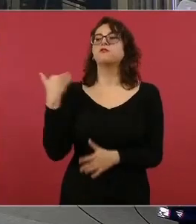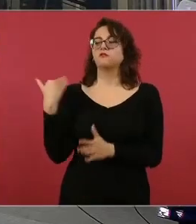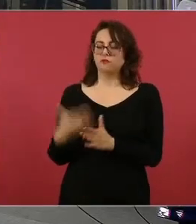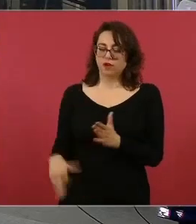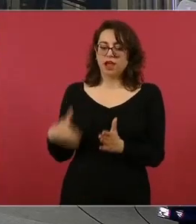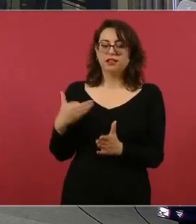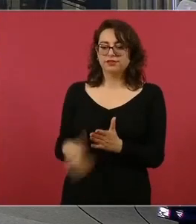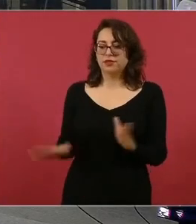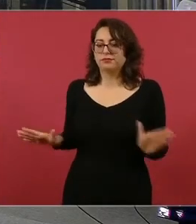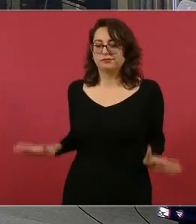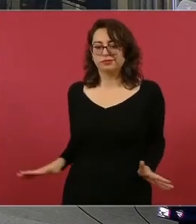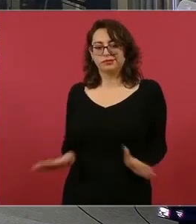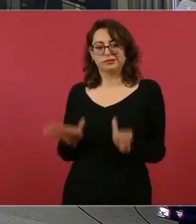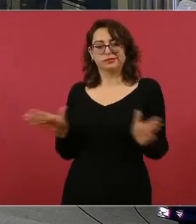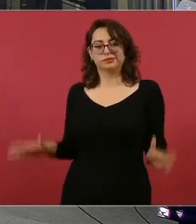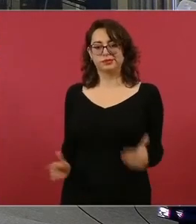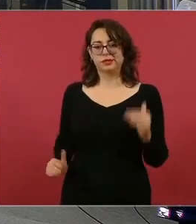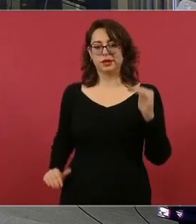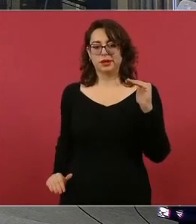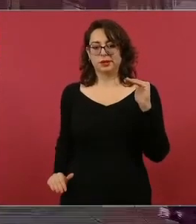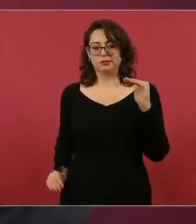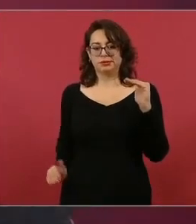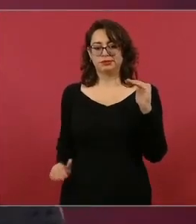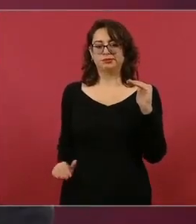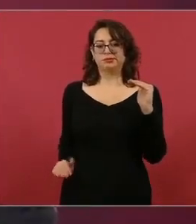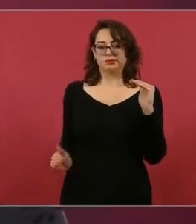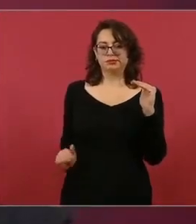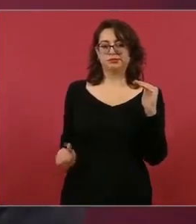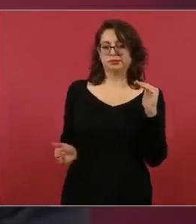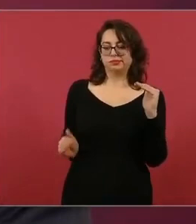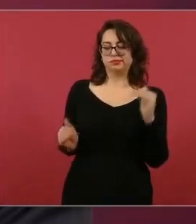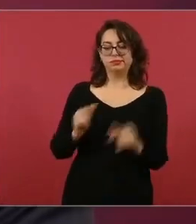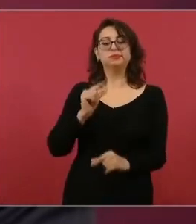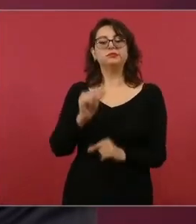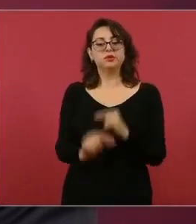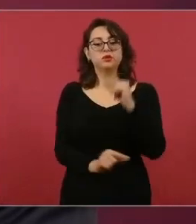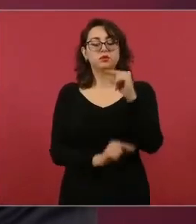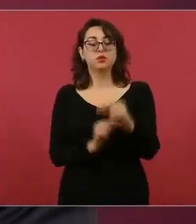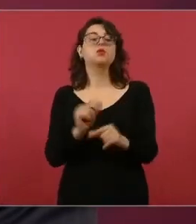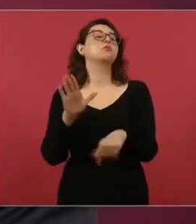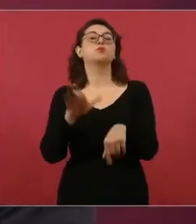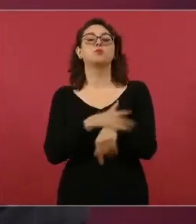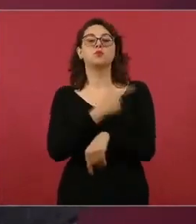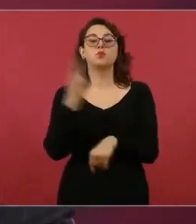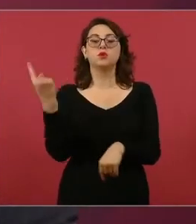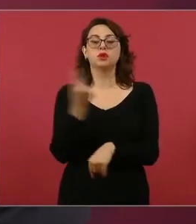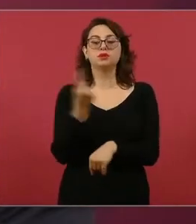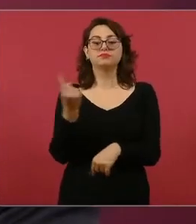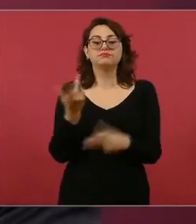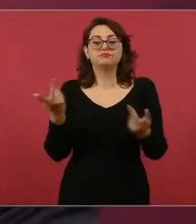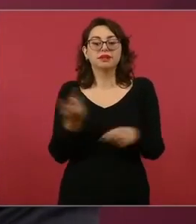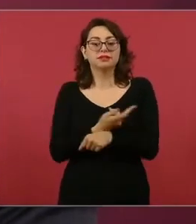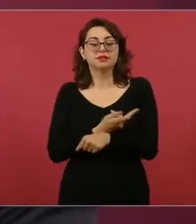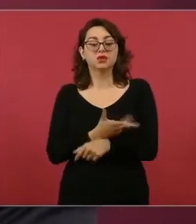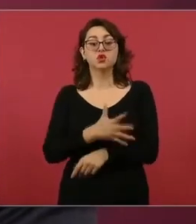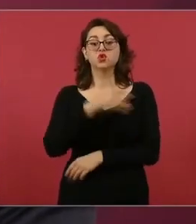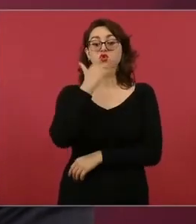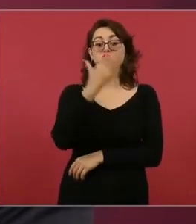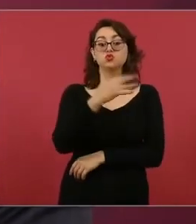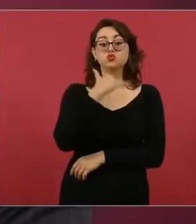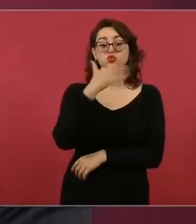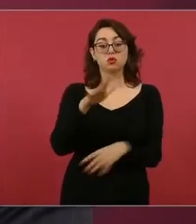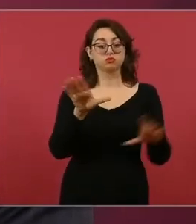acuérdense que la corrupción se da de arriba para abajo, no de abajo hacia arriba.